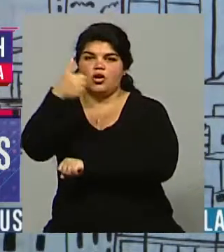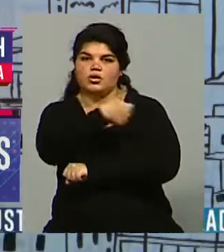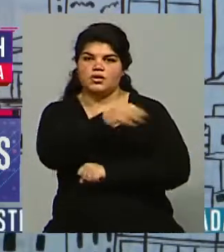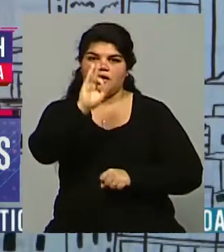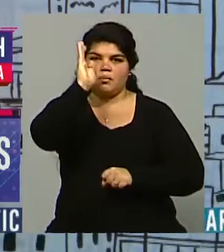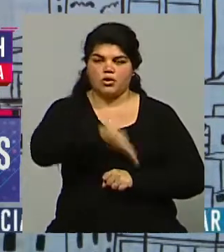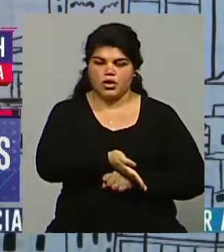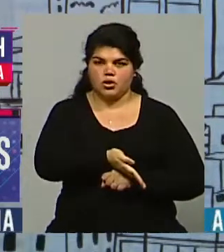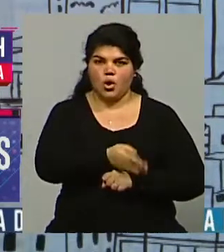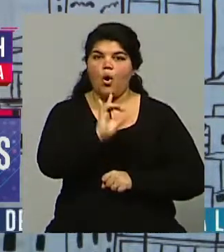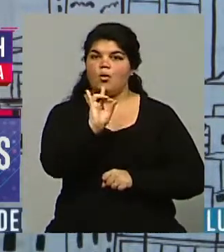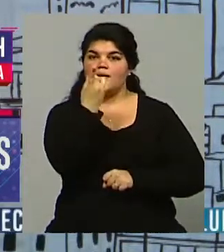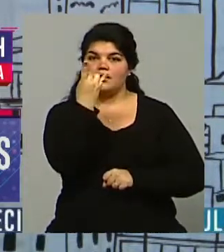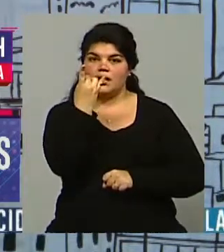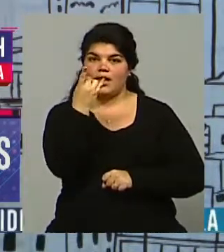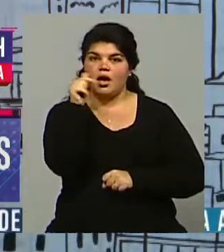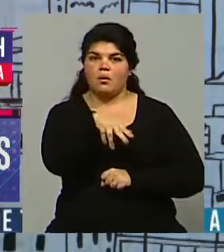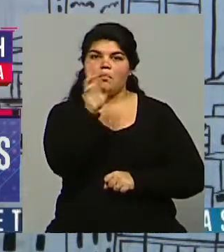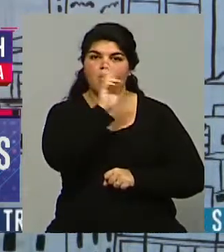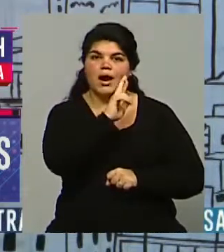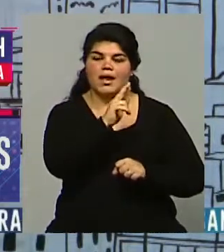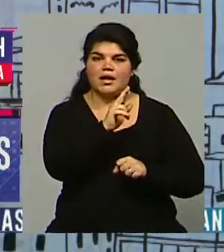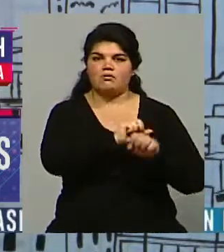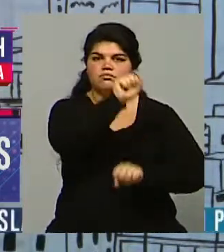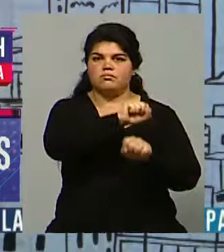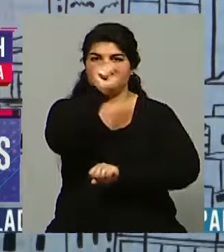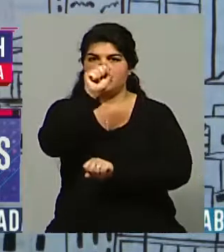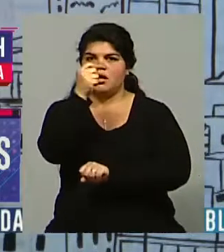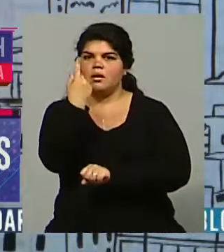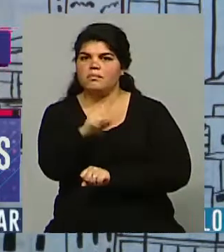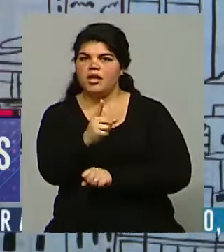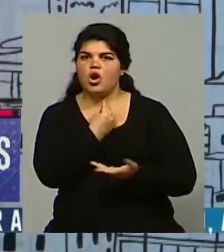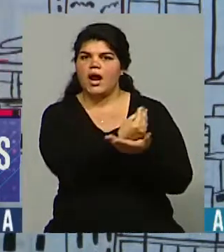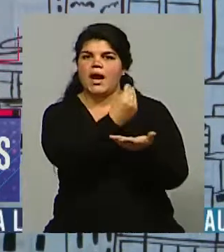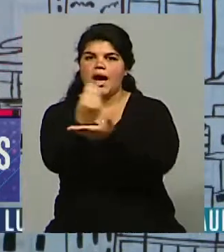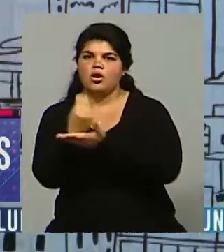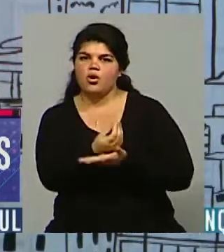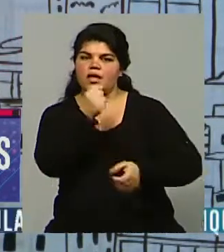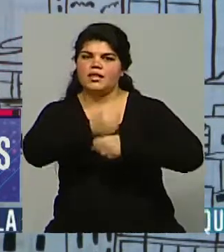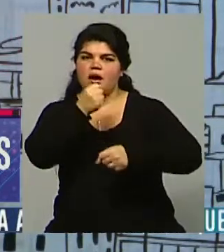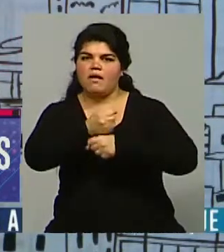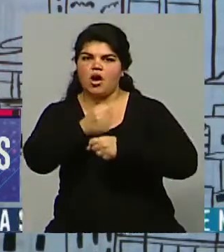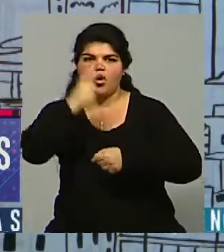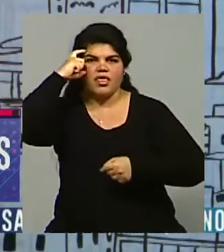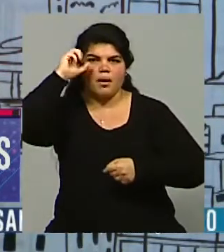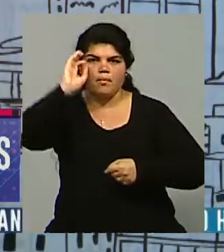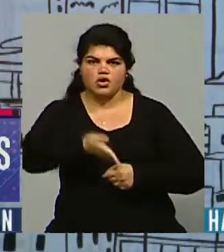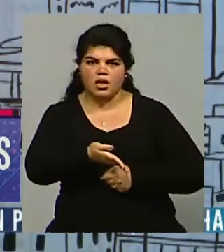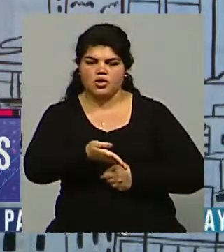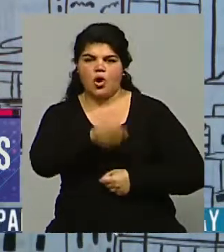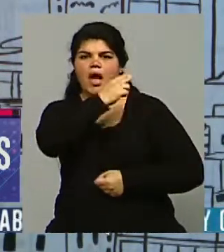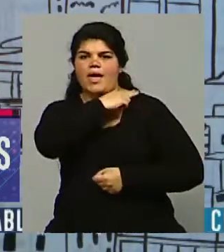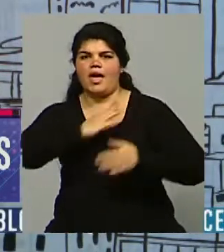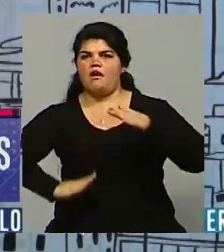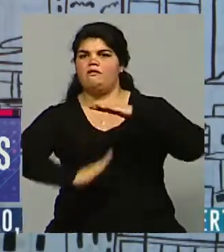en universitarios, pero no llegamos al 10% de los puestos de CEO o de jerarquía